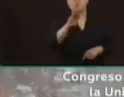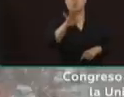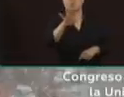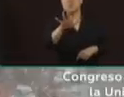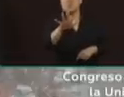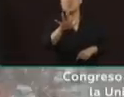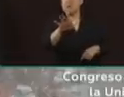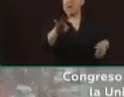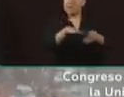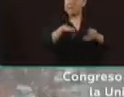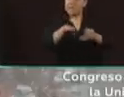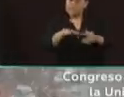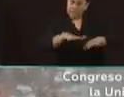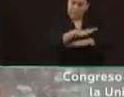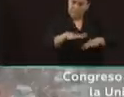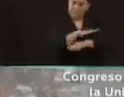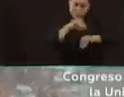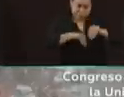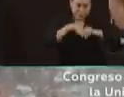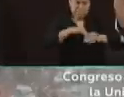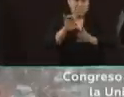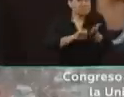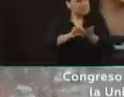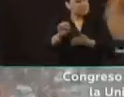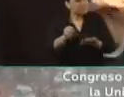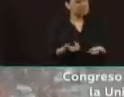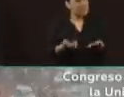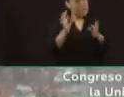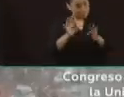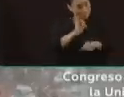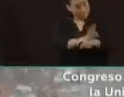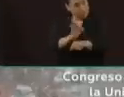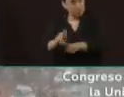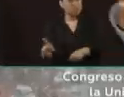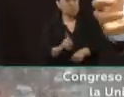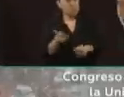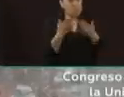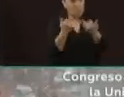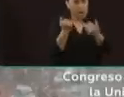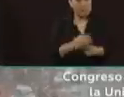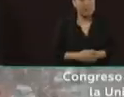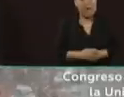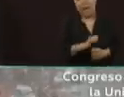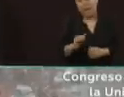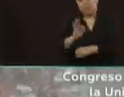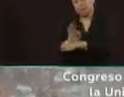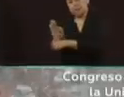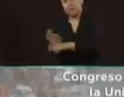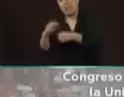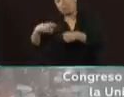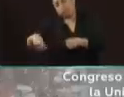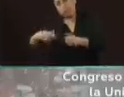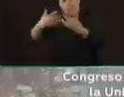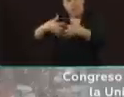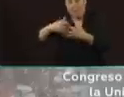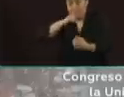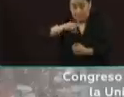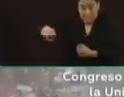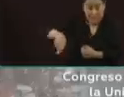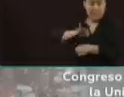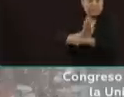495 veces nuestra Constitución. Ninguna a favor del pueblo, toda a favor de la oligarquía, de los que ustedes